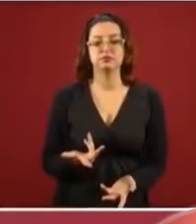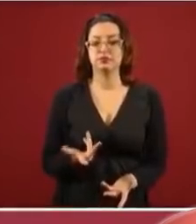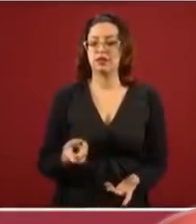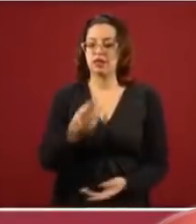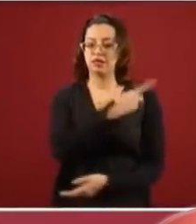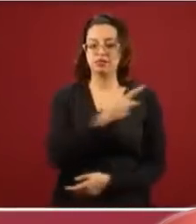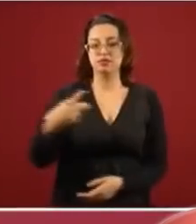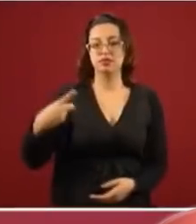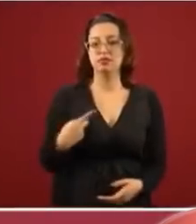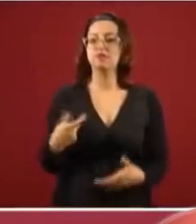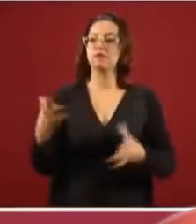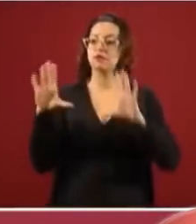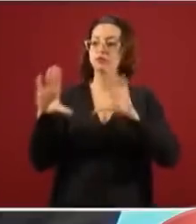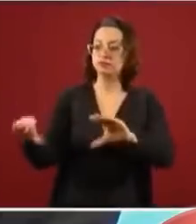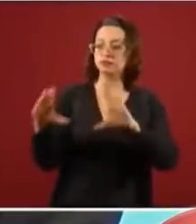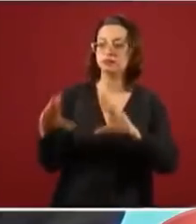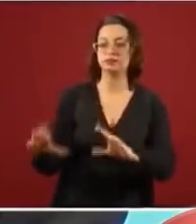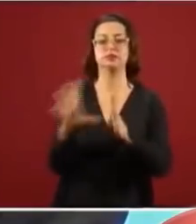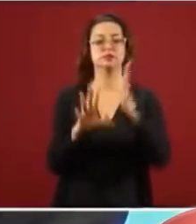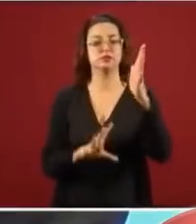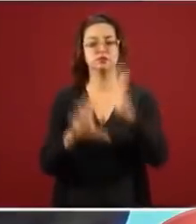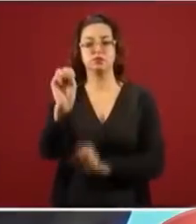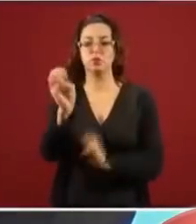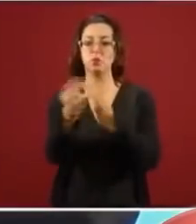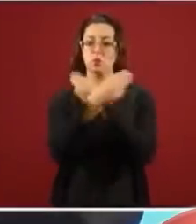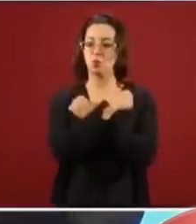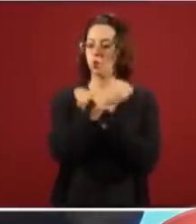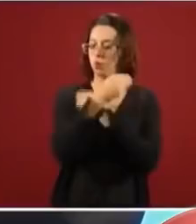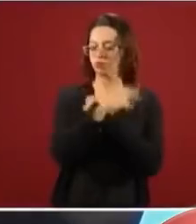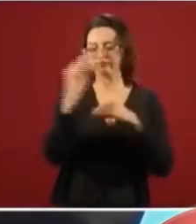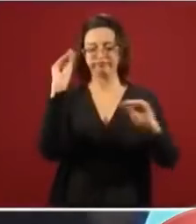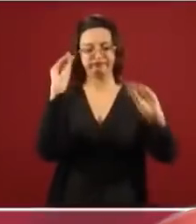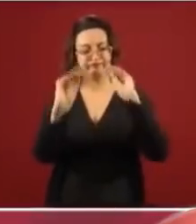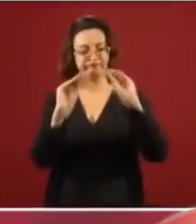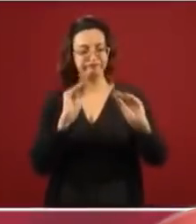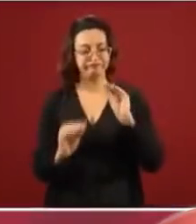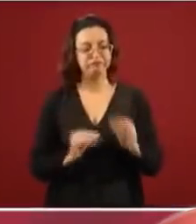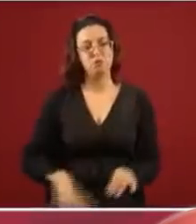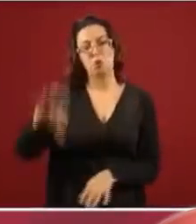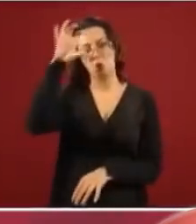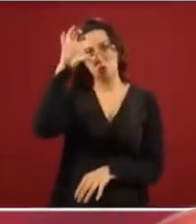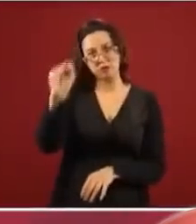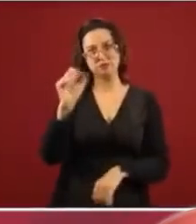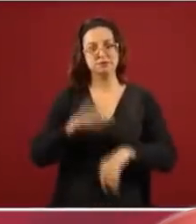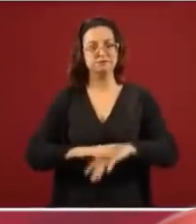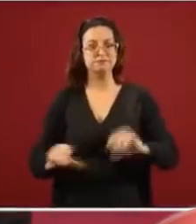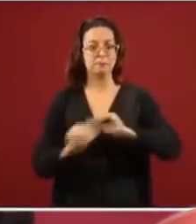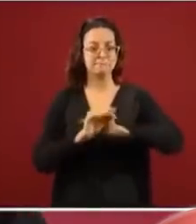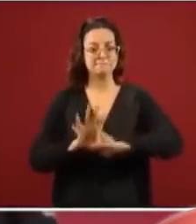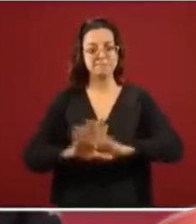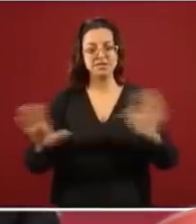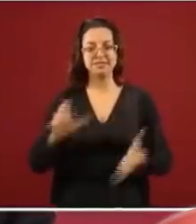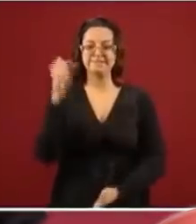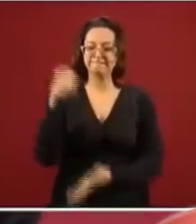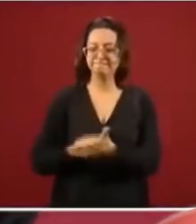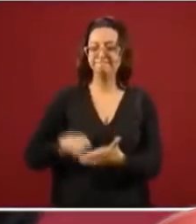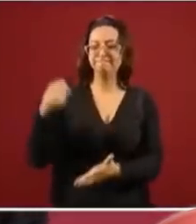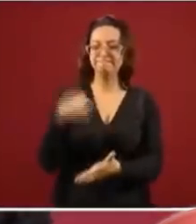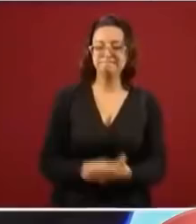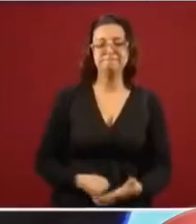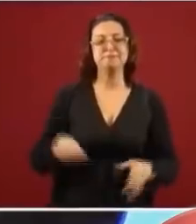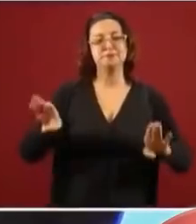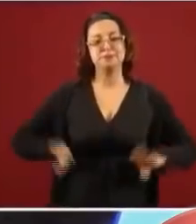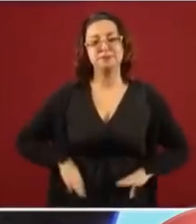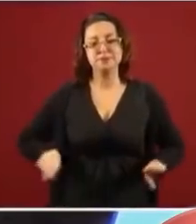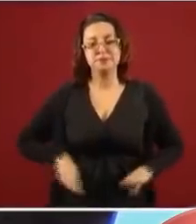moral, a la convocatoria de la Constitución moral y a definir preceptos y a insistir que solo siendo